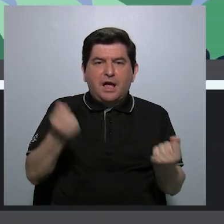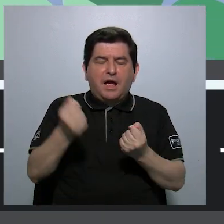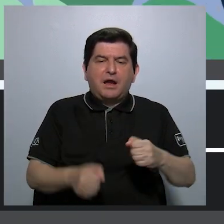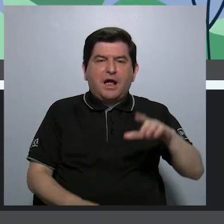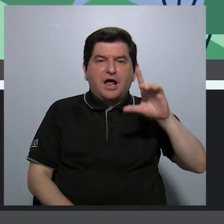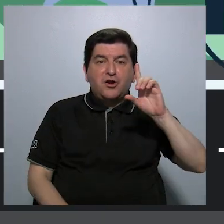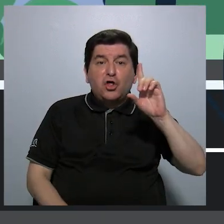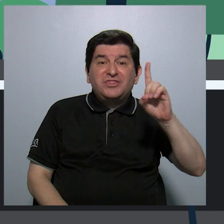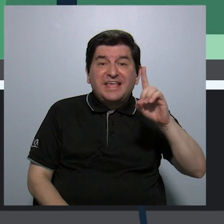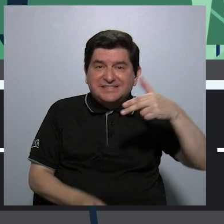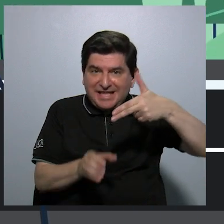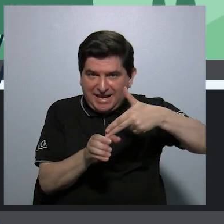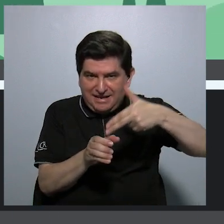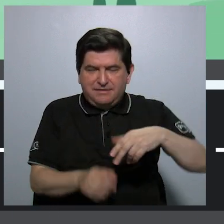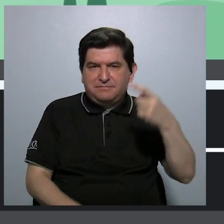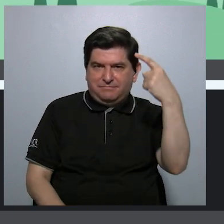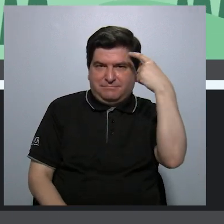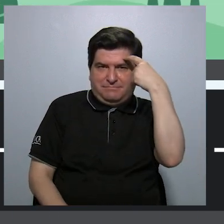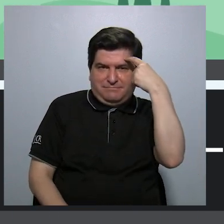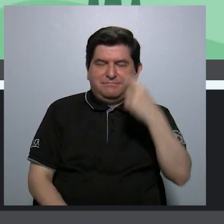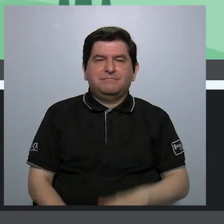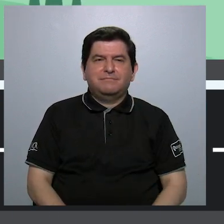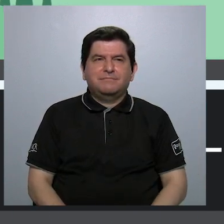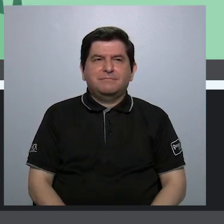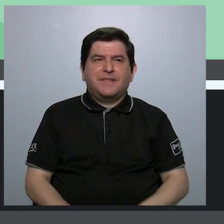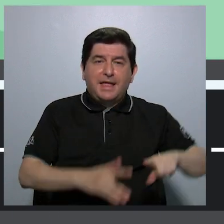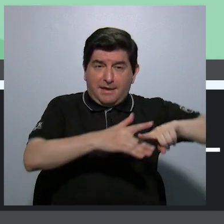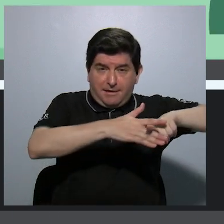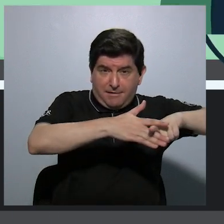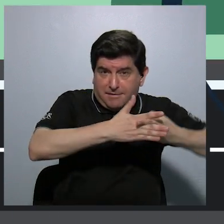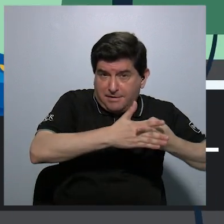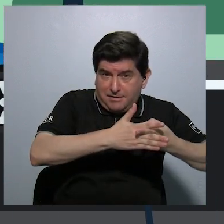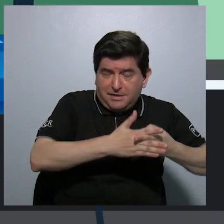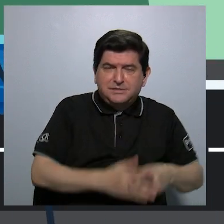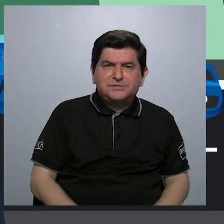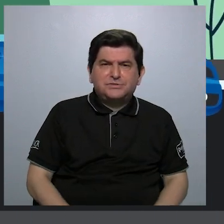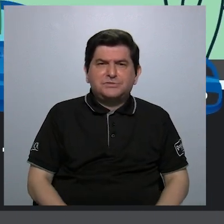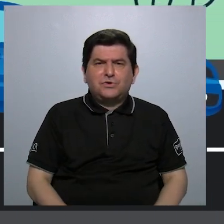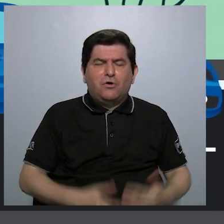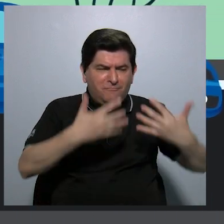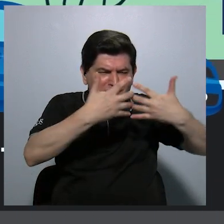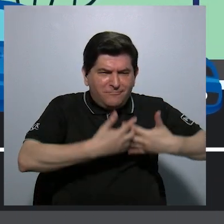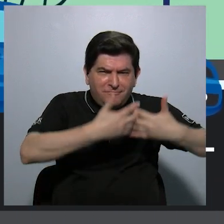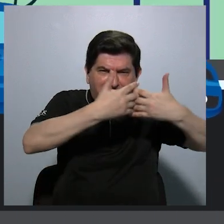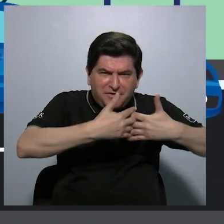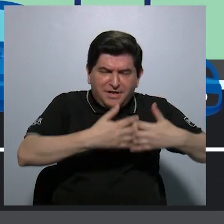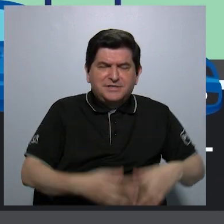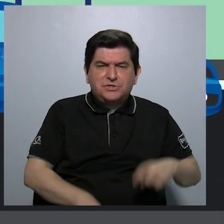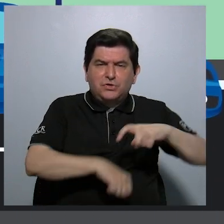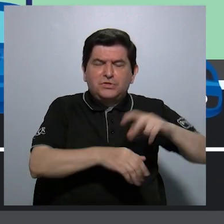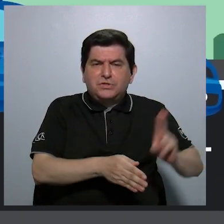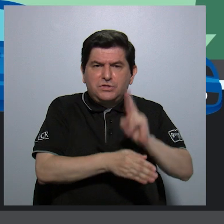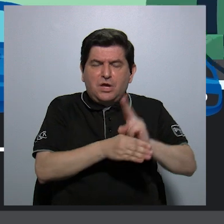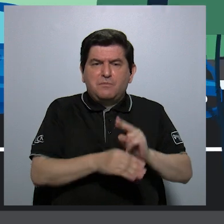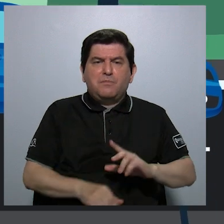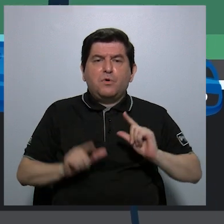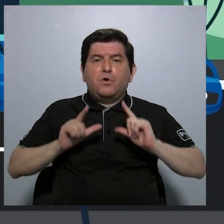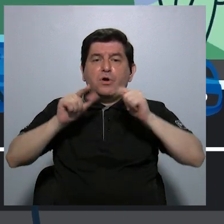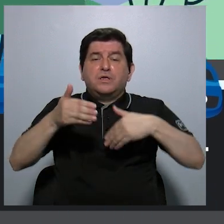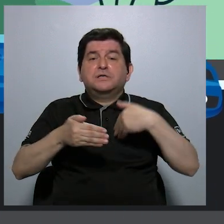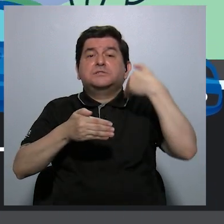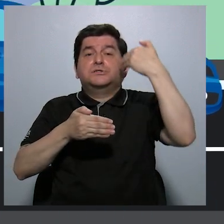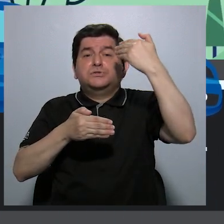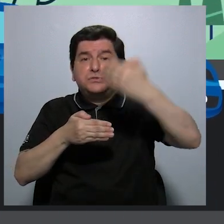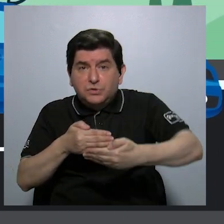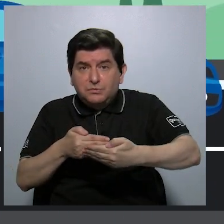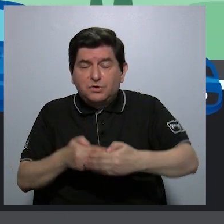con un carro diésel, tenemos que considerar desde el punto inicial en cómo se está fabricando, la vida útil y el desecho que se